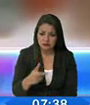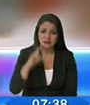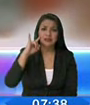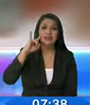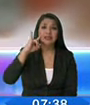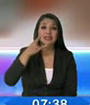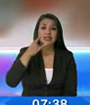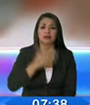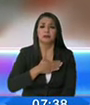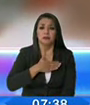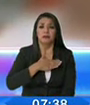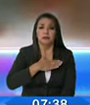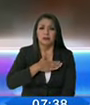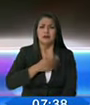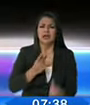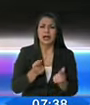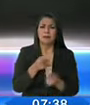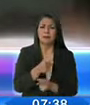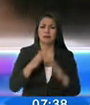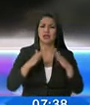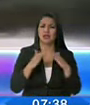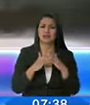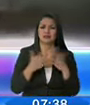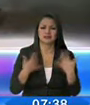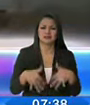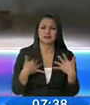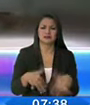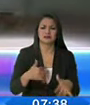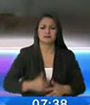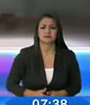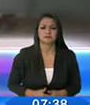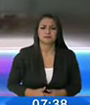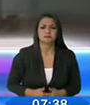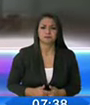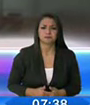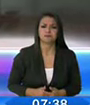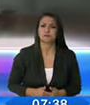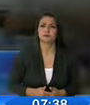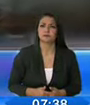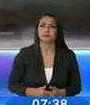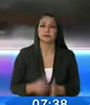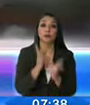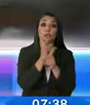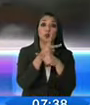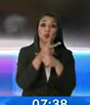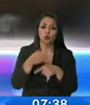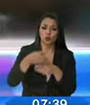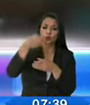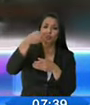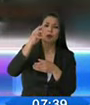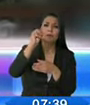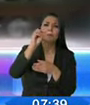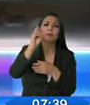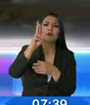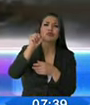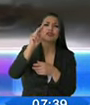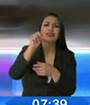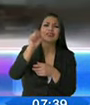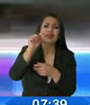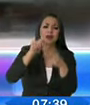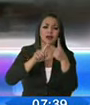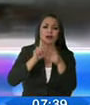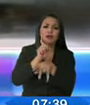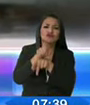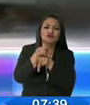taquicárdicos en la casa. El producto era con morfina, alacrán,